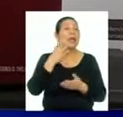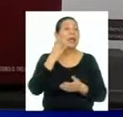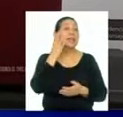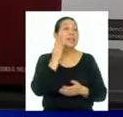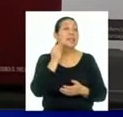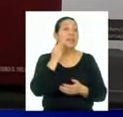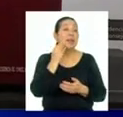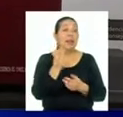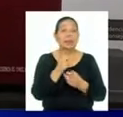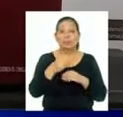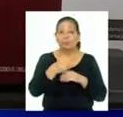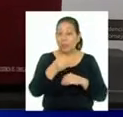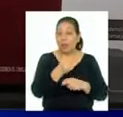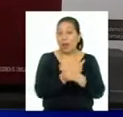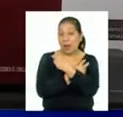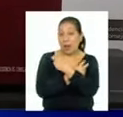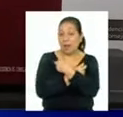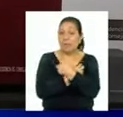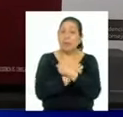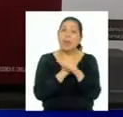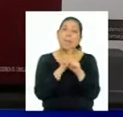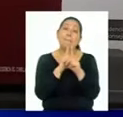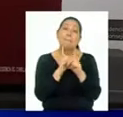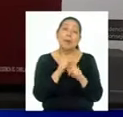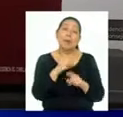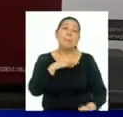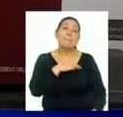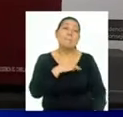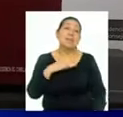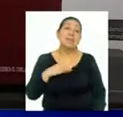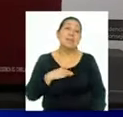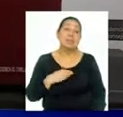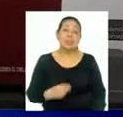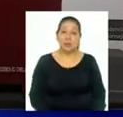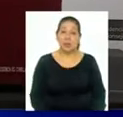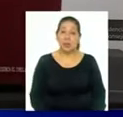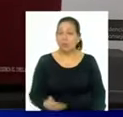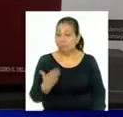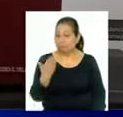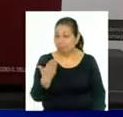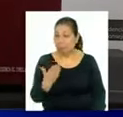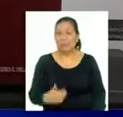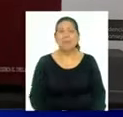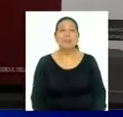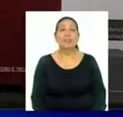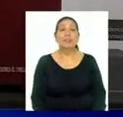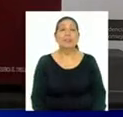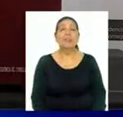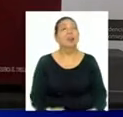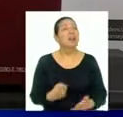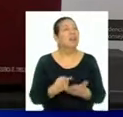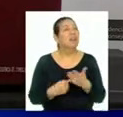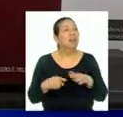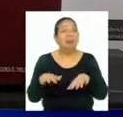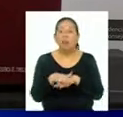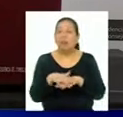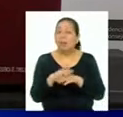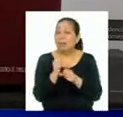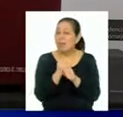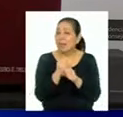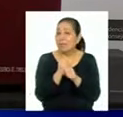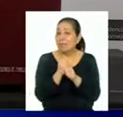región Lambayeque. Mi pregunta va para el ministro del Interior. Señor ministro, ¿qué estrategias y